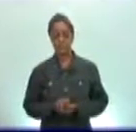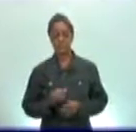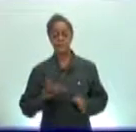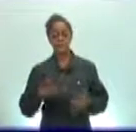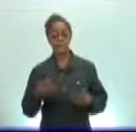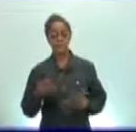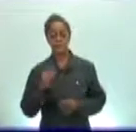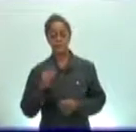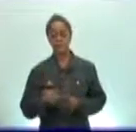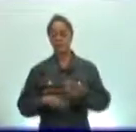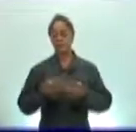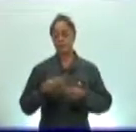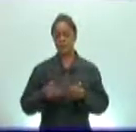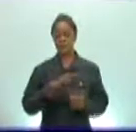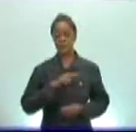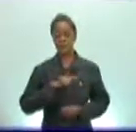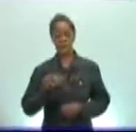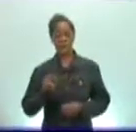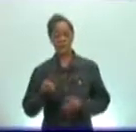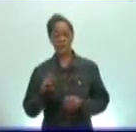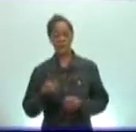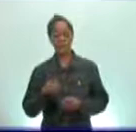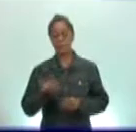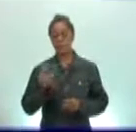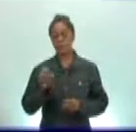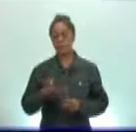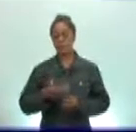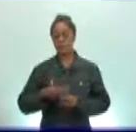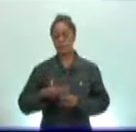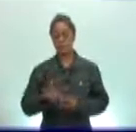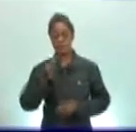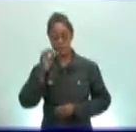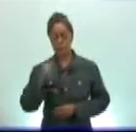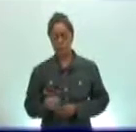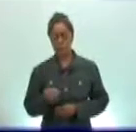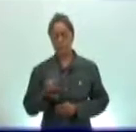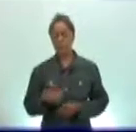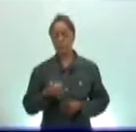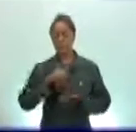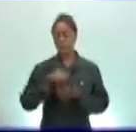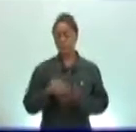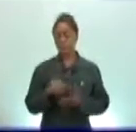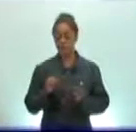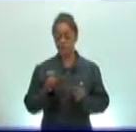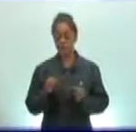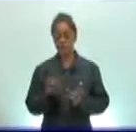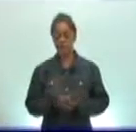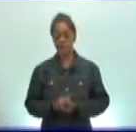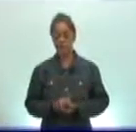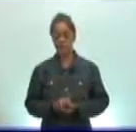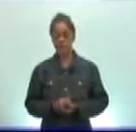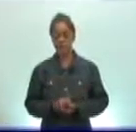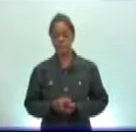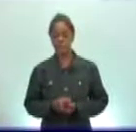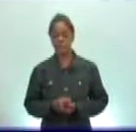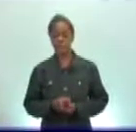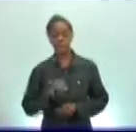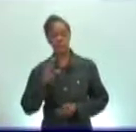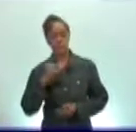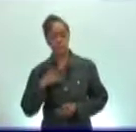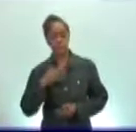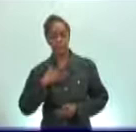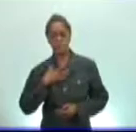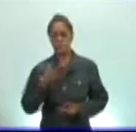van a realizar la valoración de figuras históricas, siempre deben reflejar su opinión